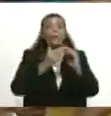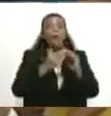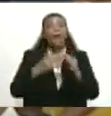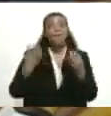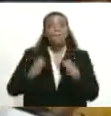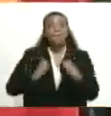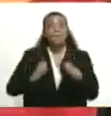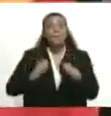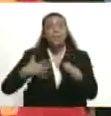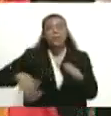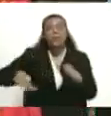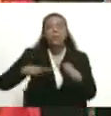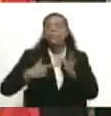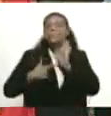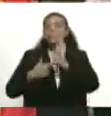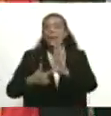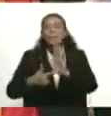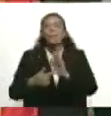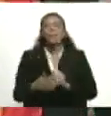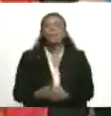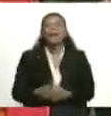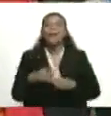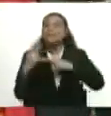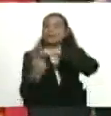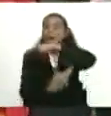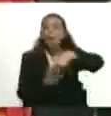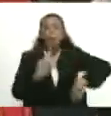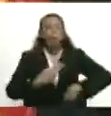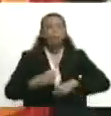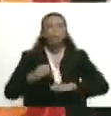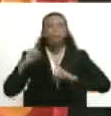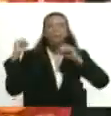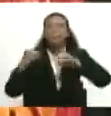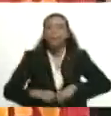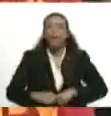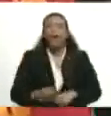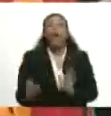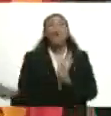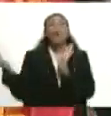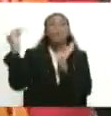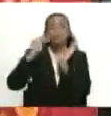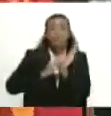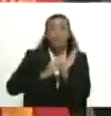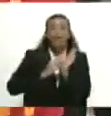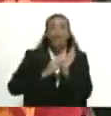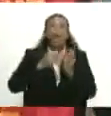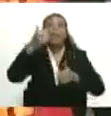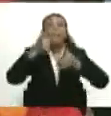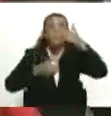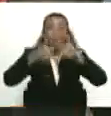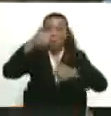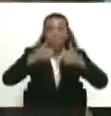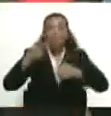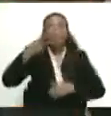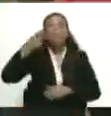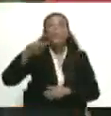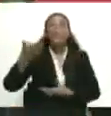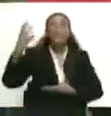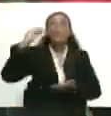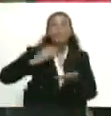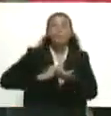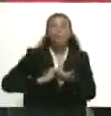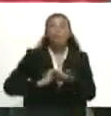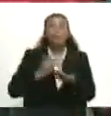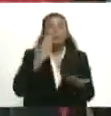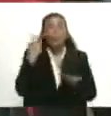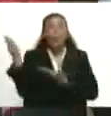aquí, que siempre ha debido ser un partido revolucionario y hoy regresa a las filas de la revolución bolivariana,